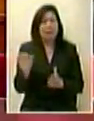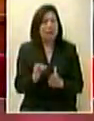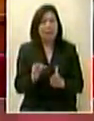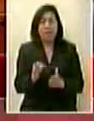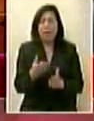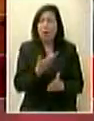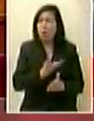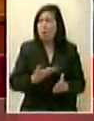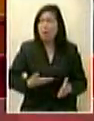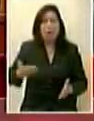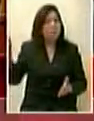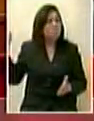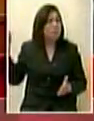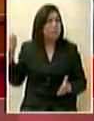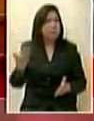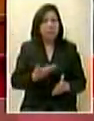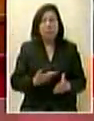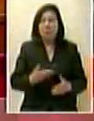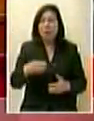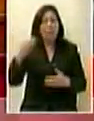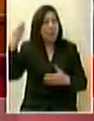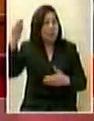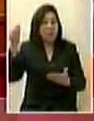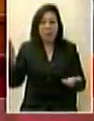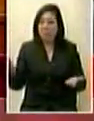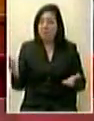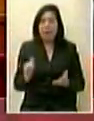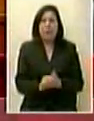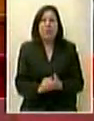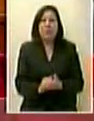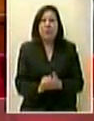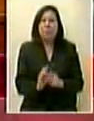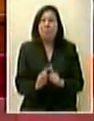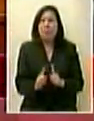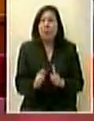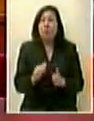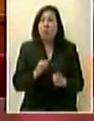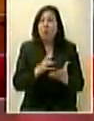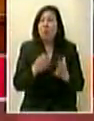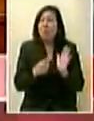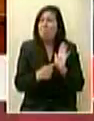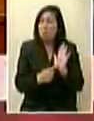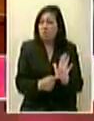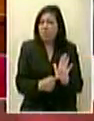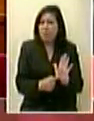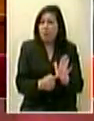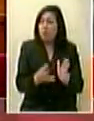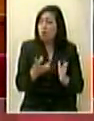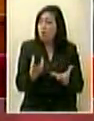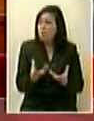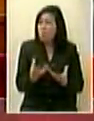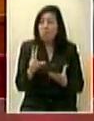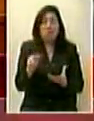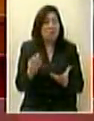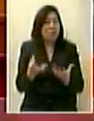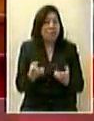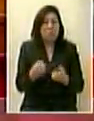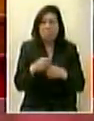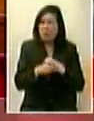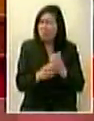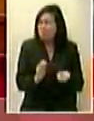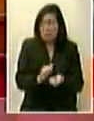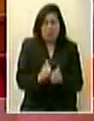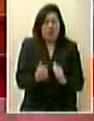el gobierno pasado, el gobierno del Partido Aprista, señor presidente. Y ahora nos quieren enrostrar que nosotros no queremos solucionar los problemas del país,